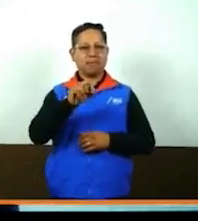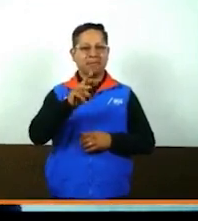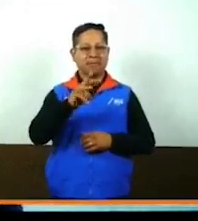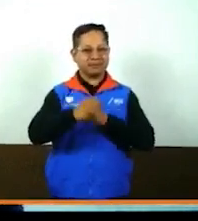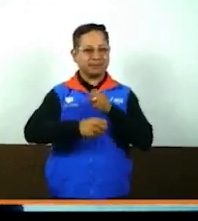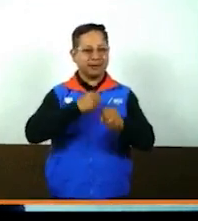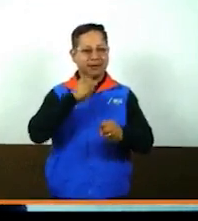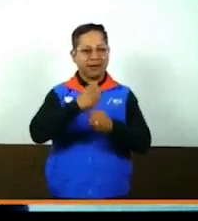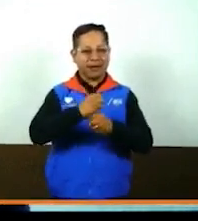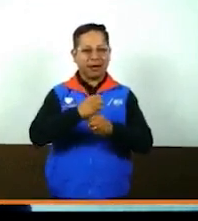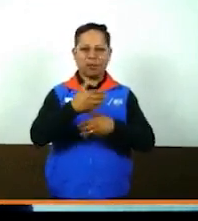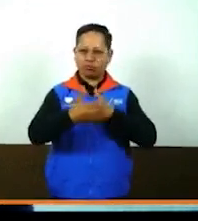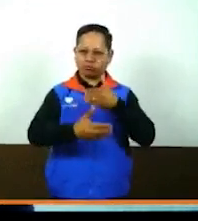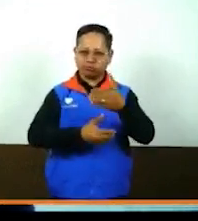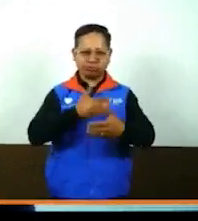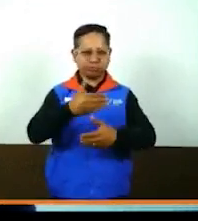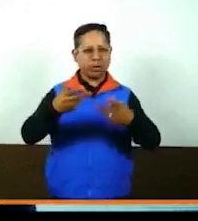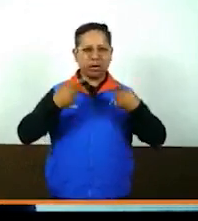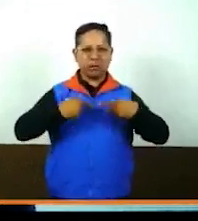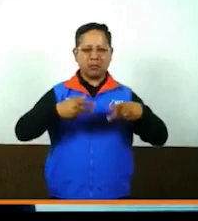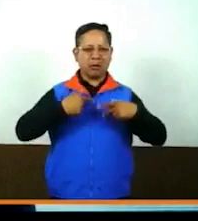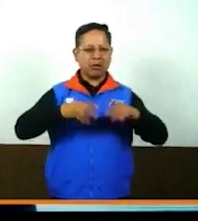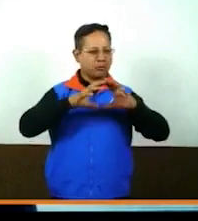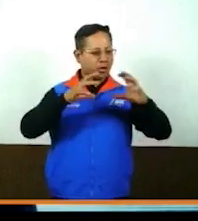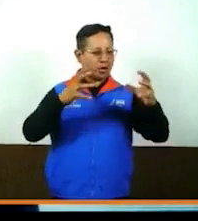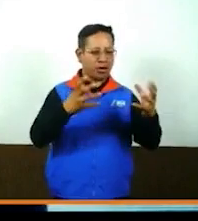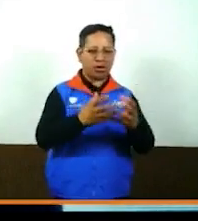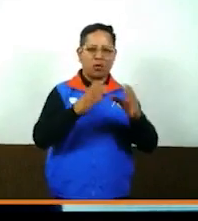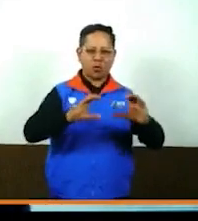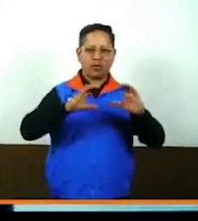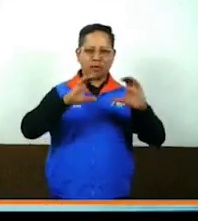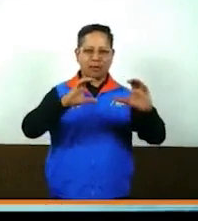años construyendo progreso para las personas y el planeta.